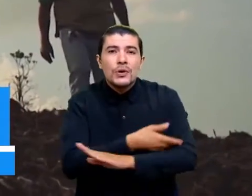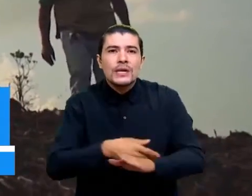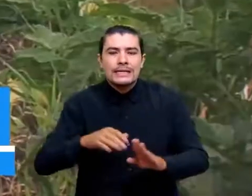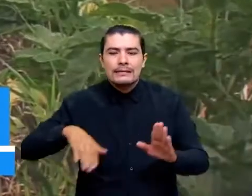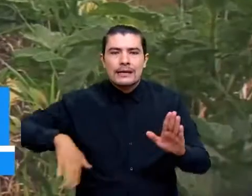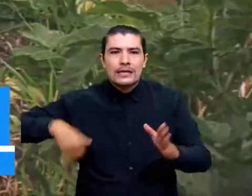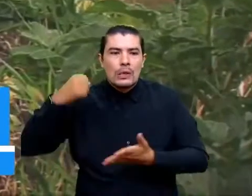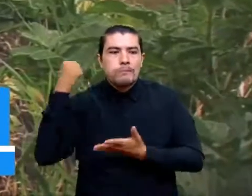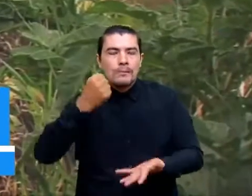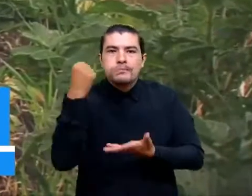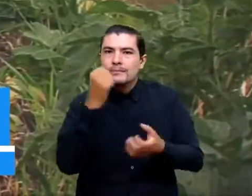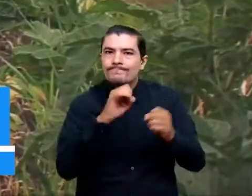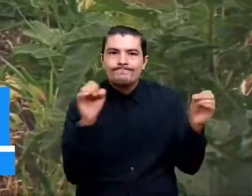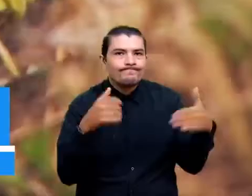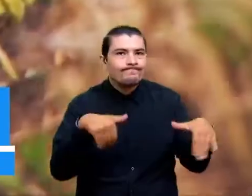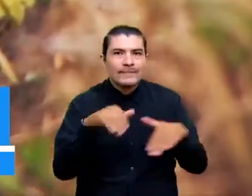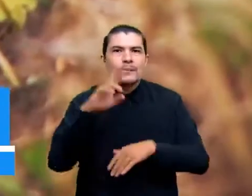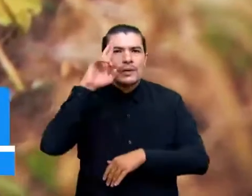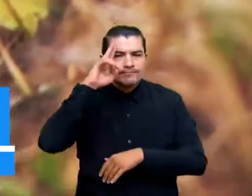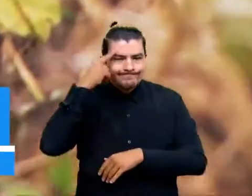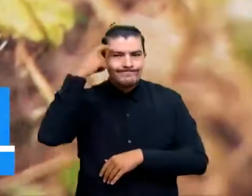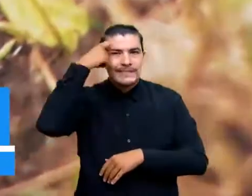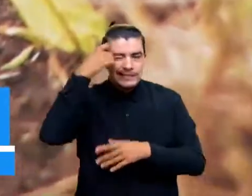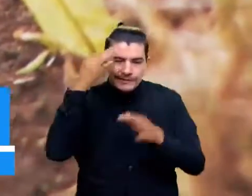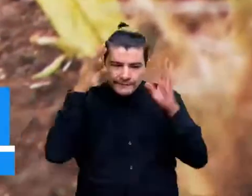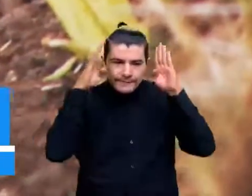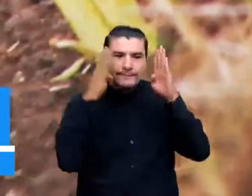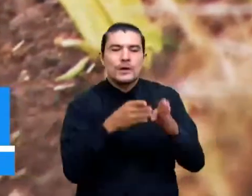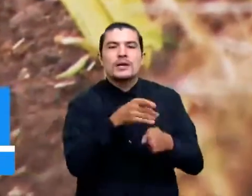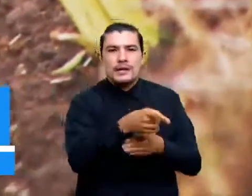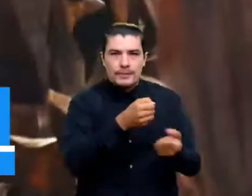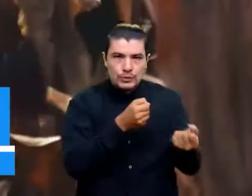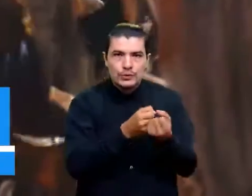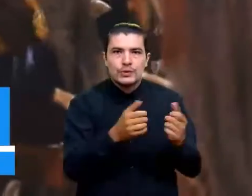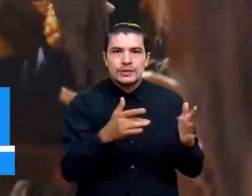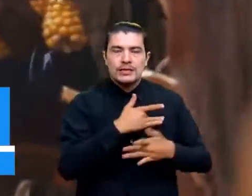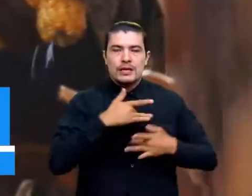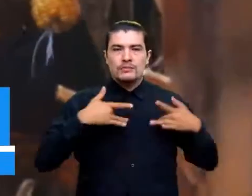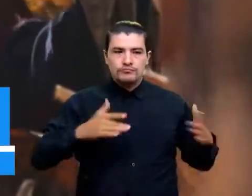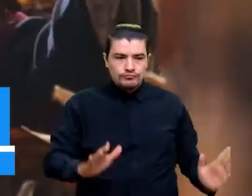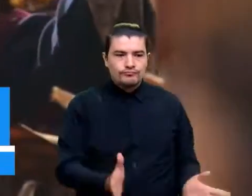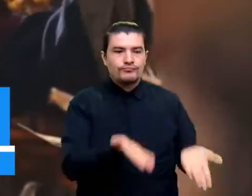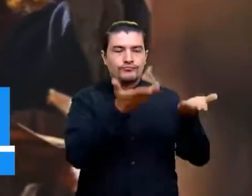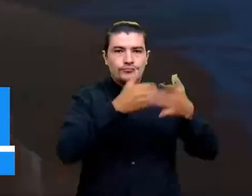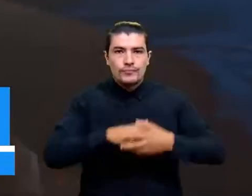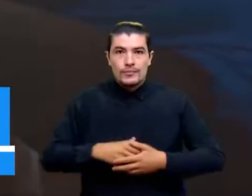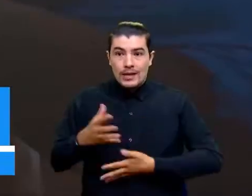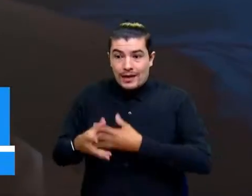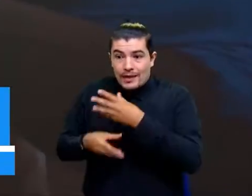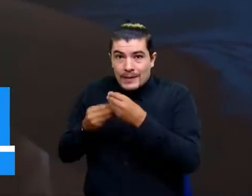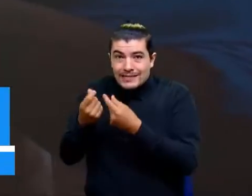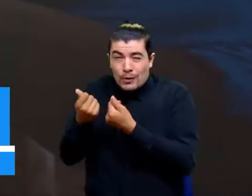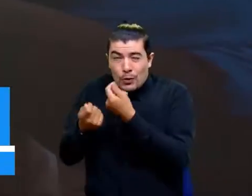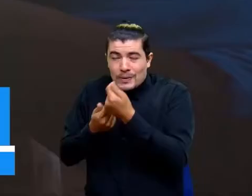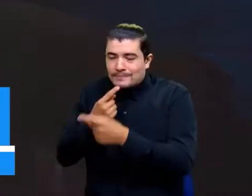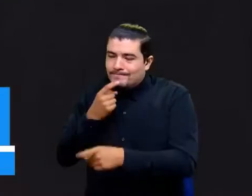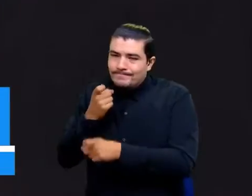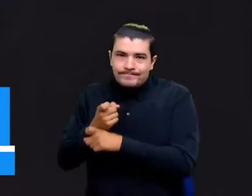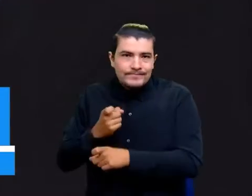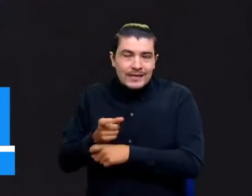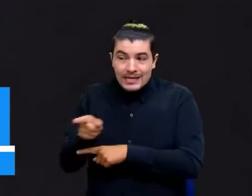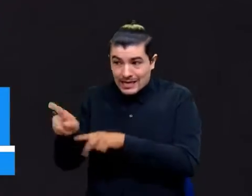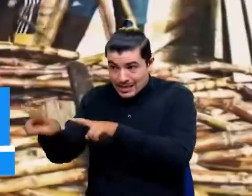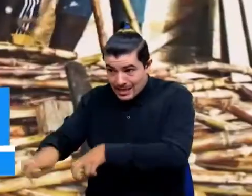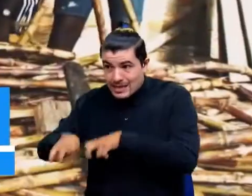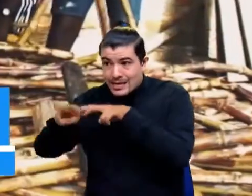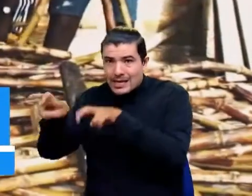el reto más importante en el tema de la economía la inflación del país ha causado un gran golpe al sector agropecuario y este